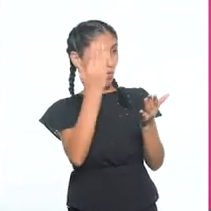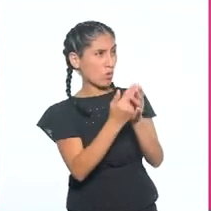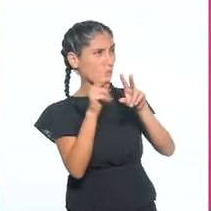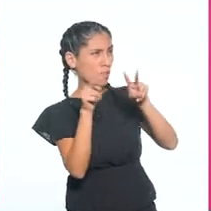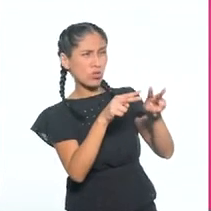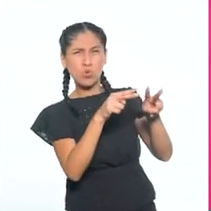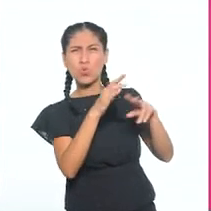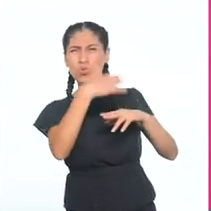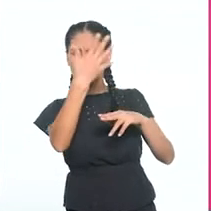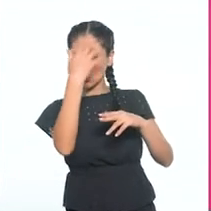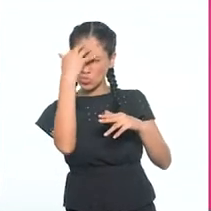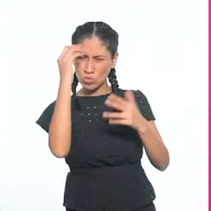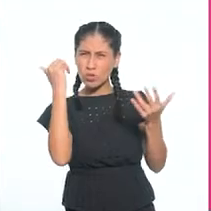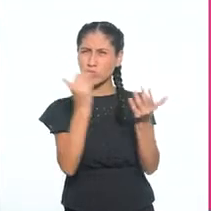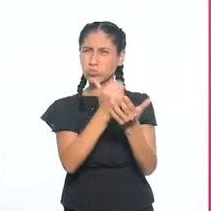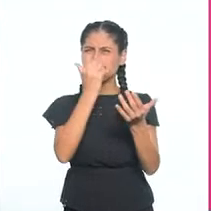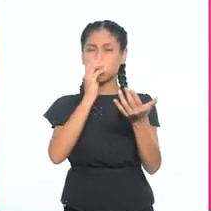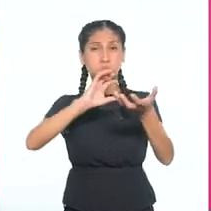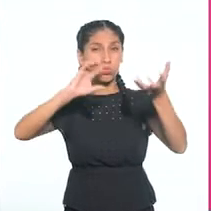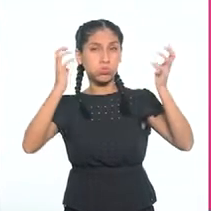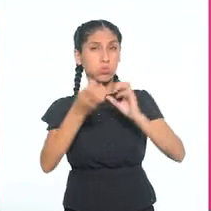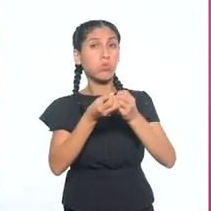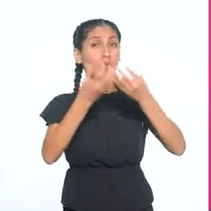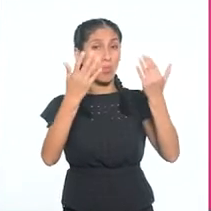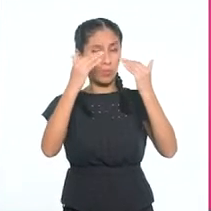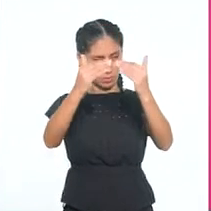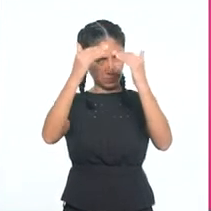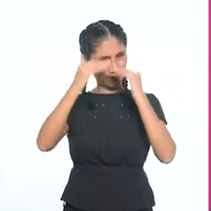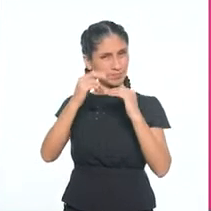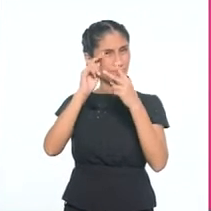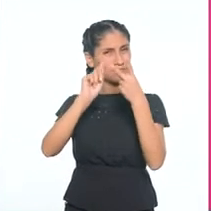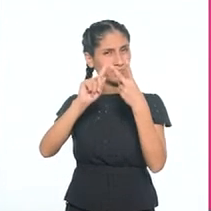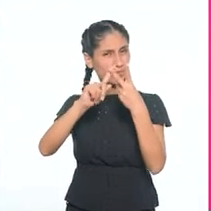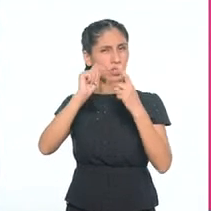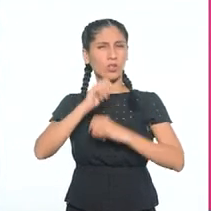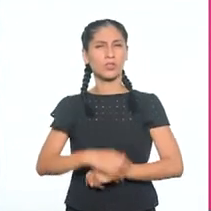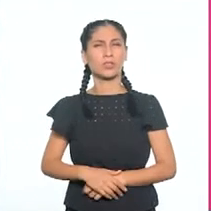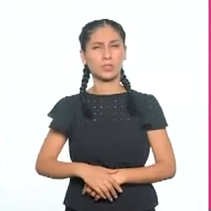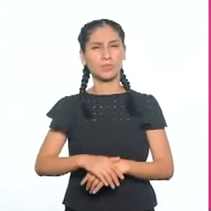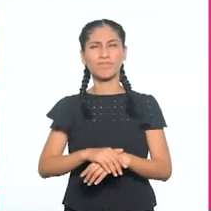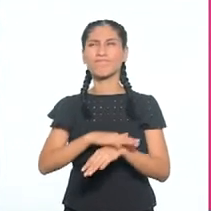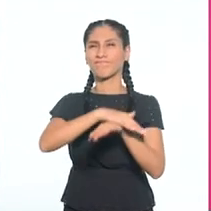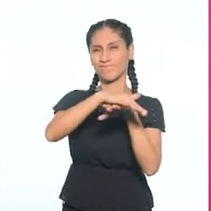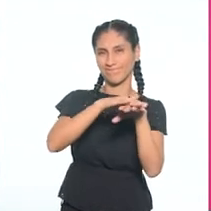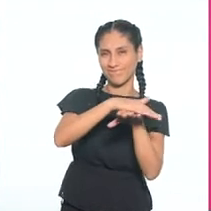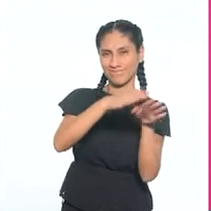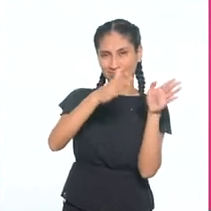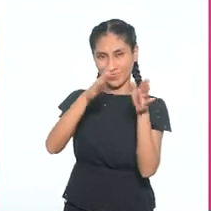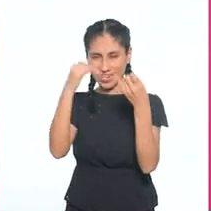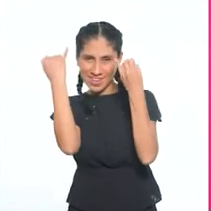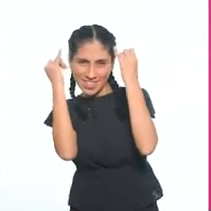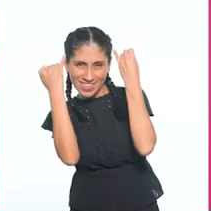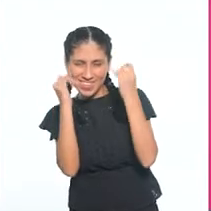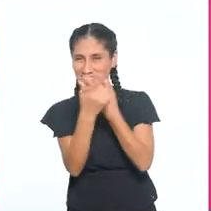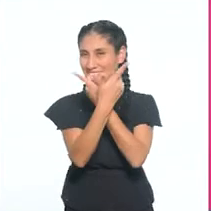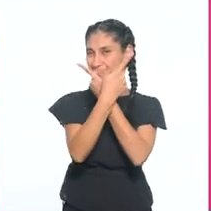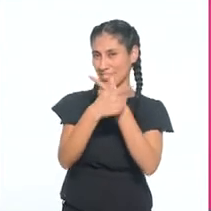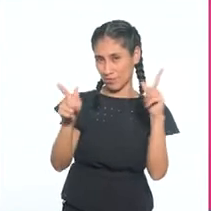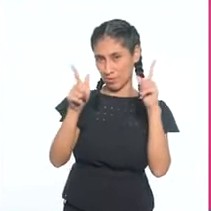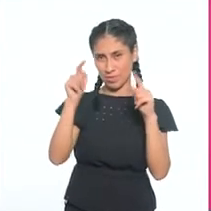solucionar o la situación a tratar 2 se proponen ideas libremente